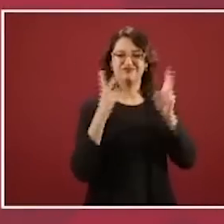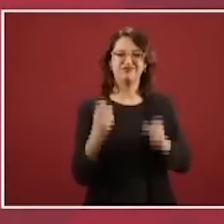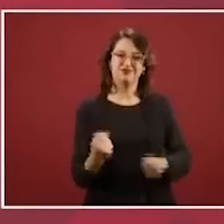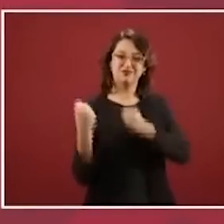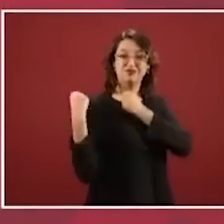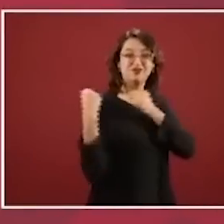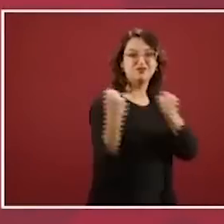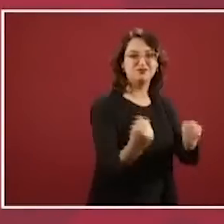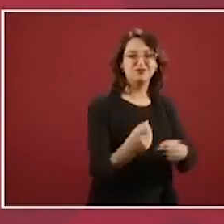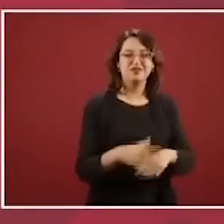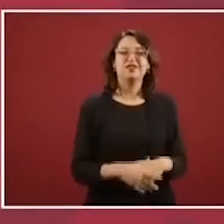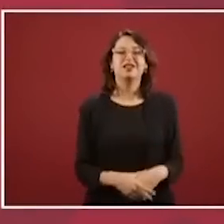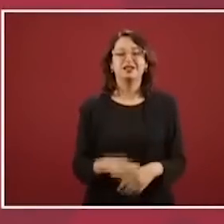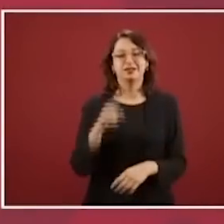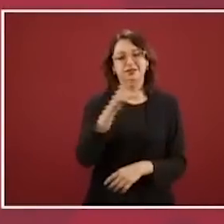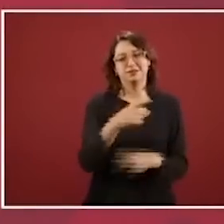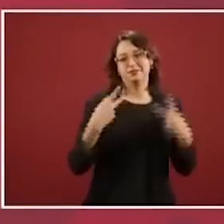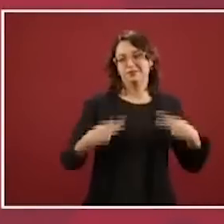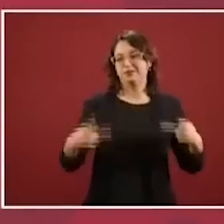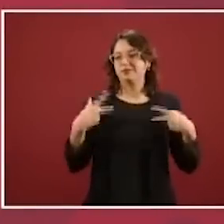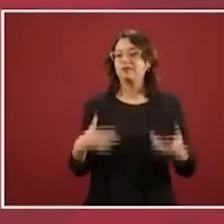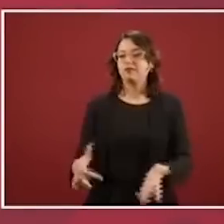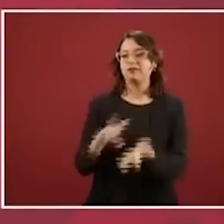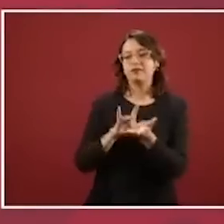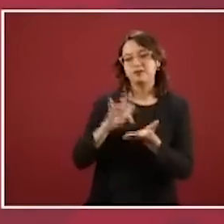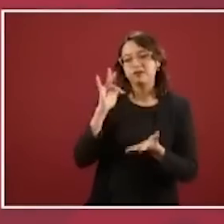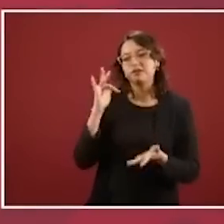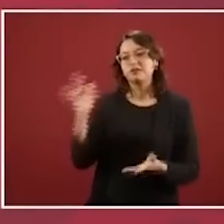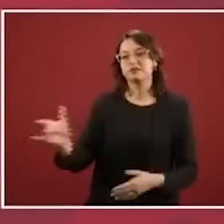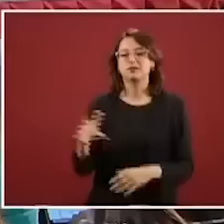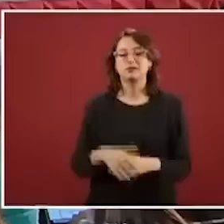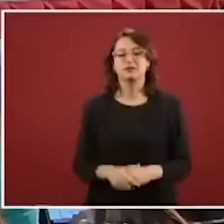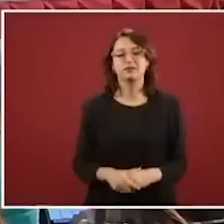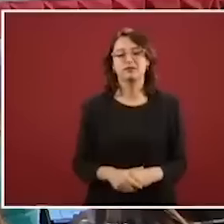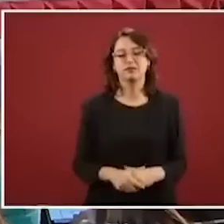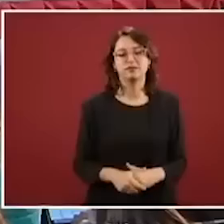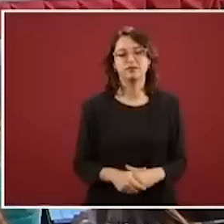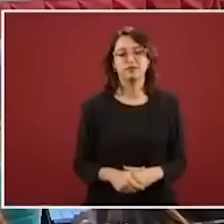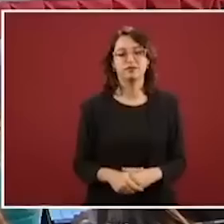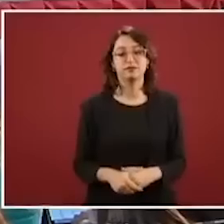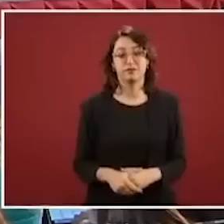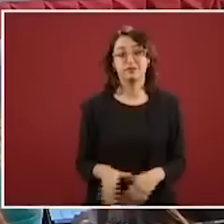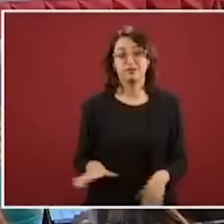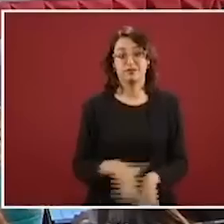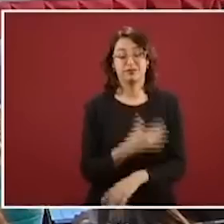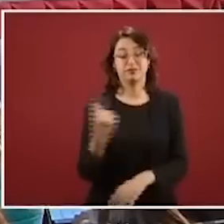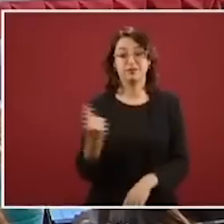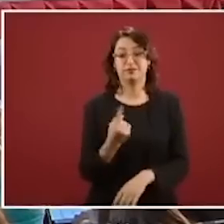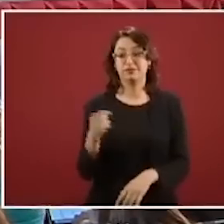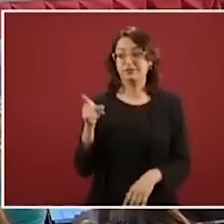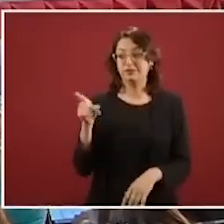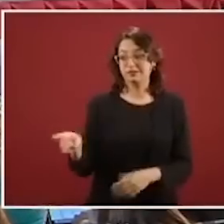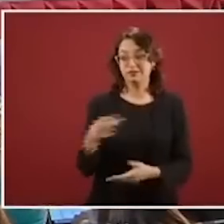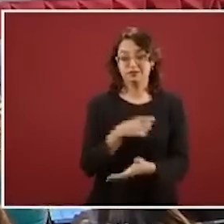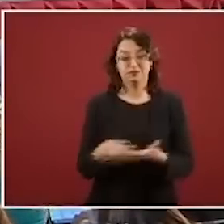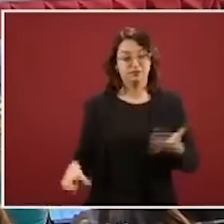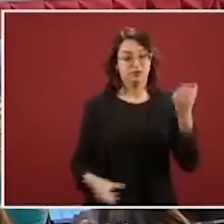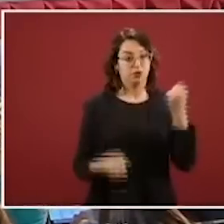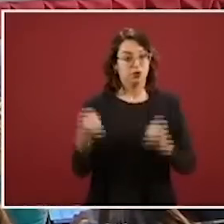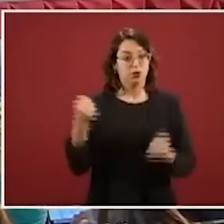agradecer bastante, independientemente de que pues es un carro de